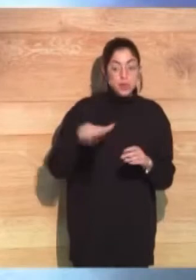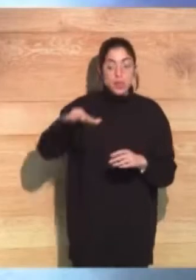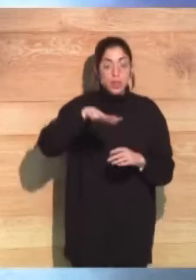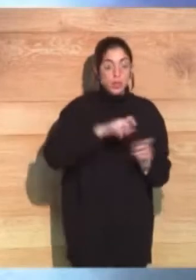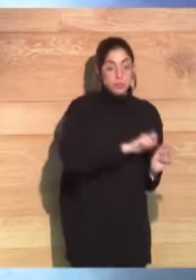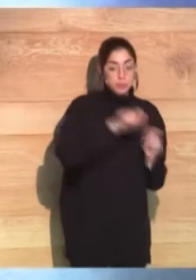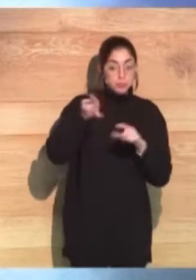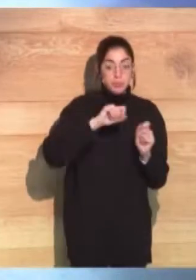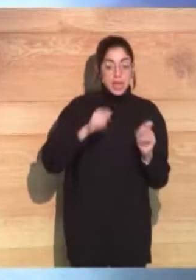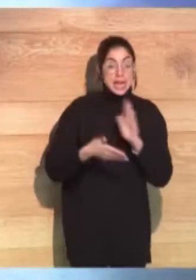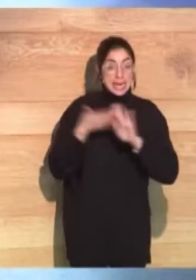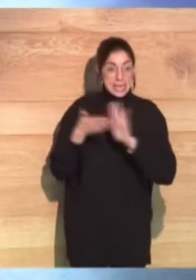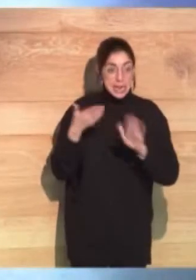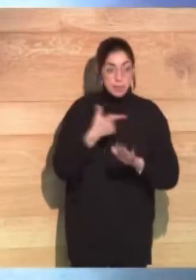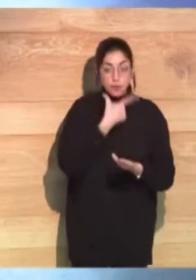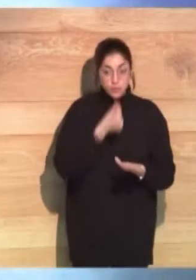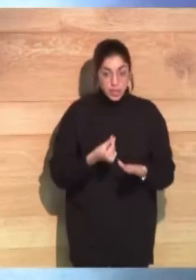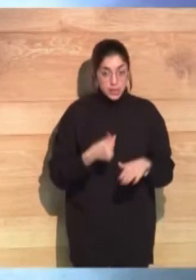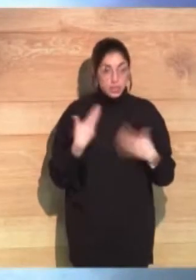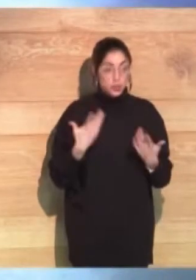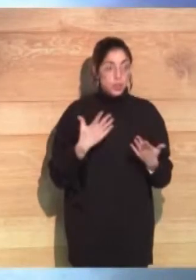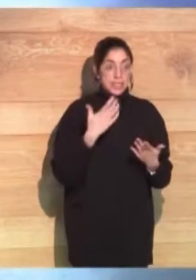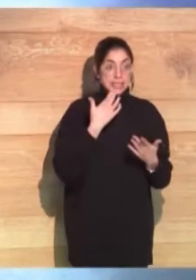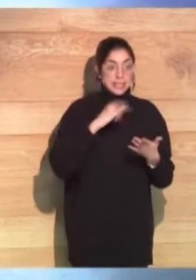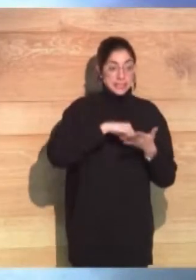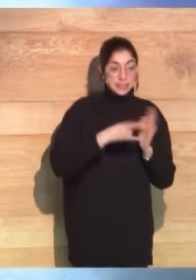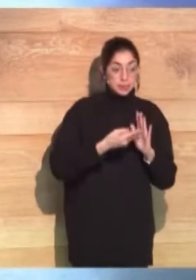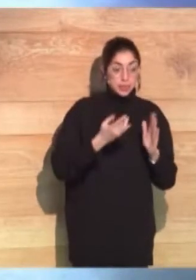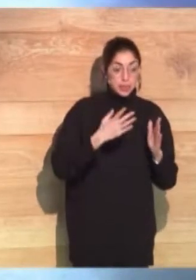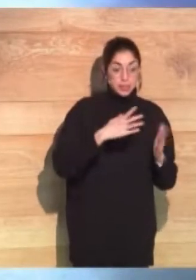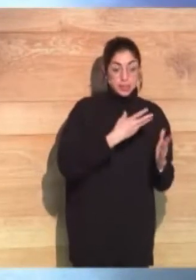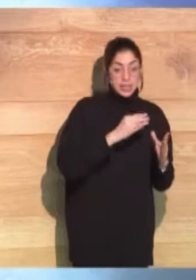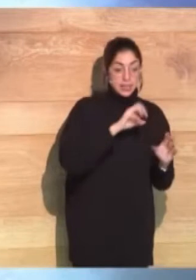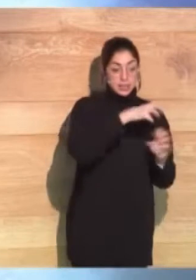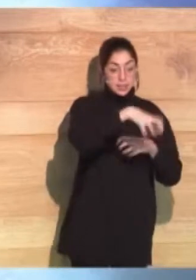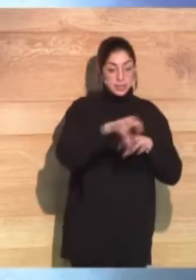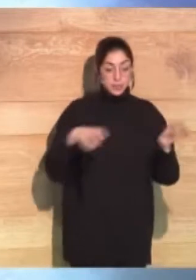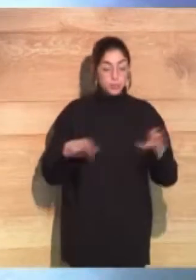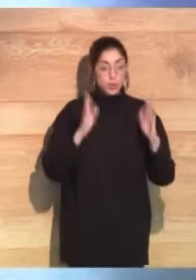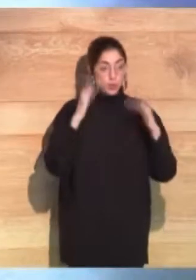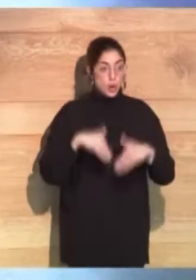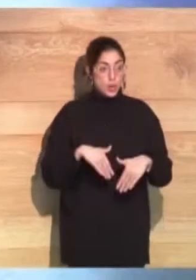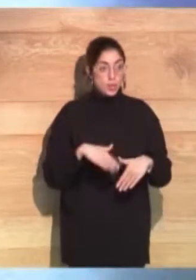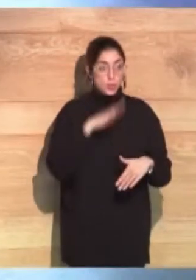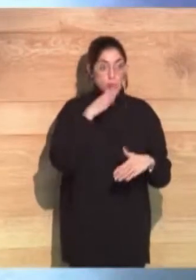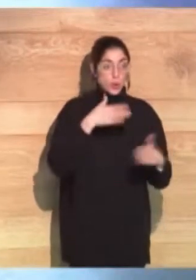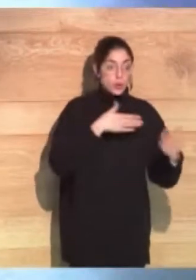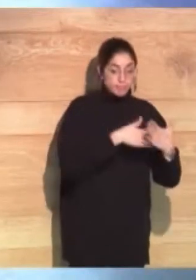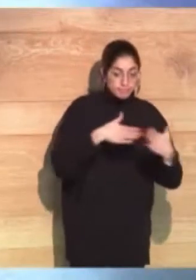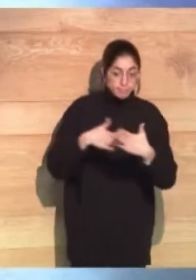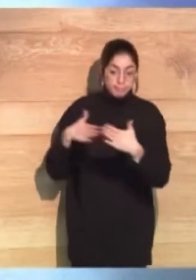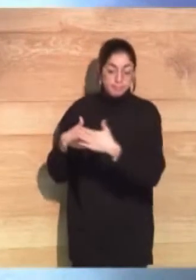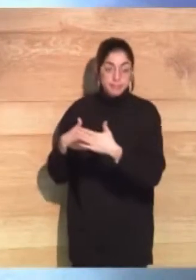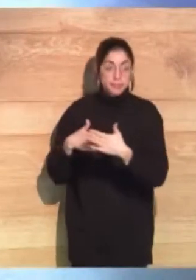facilidad y con rapidez, así que tienes sistemas de distribución con muchas dificultades debido a las limitaciones que hay en las